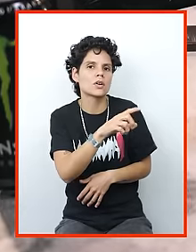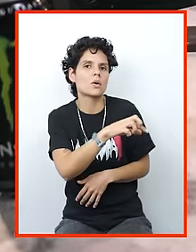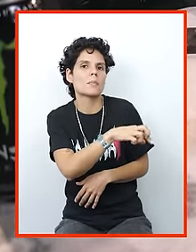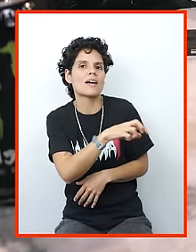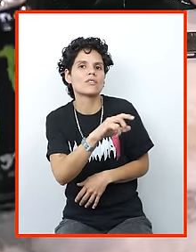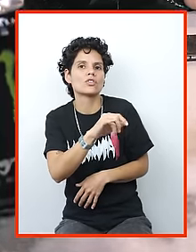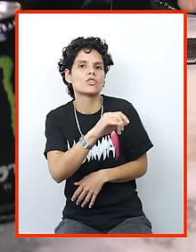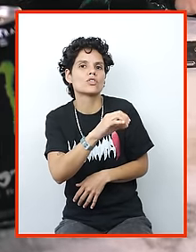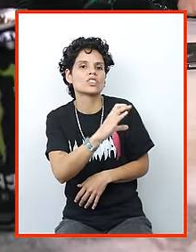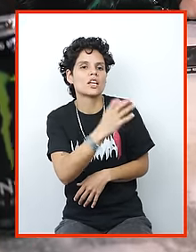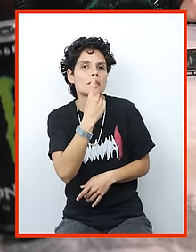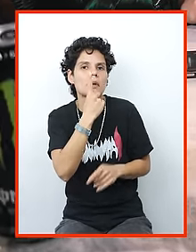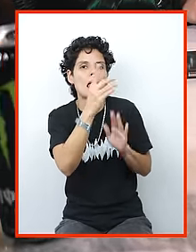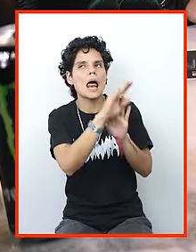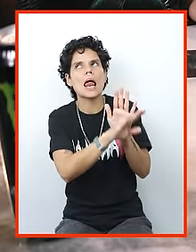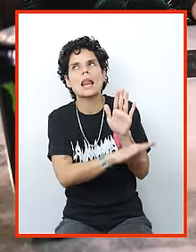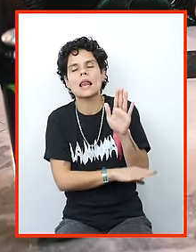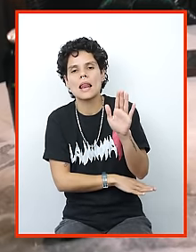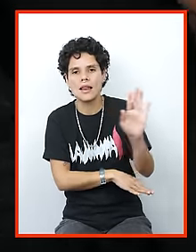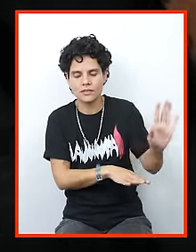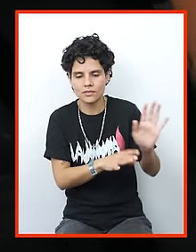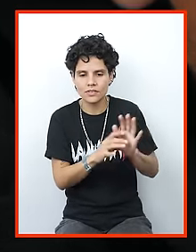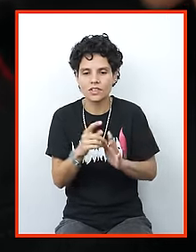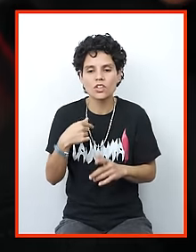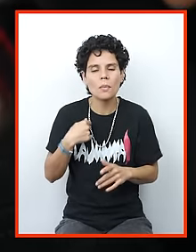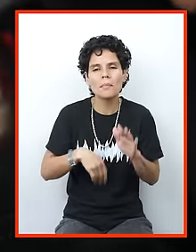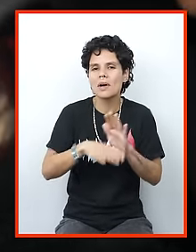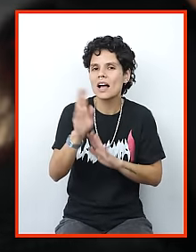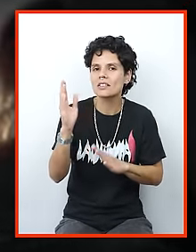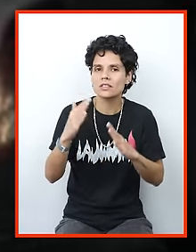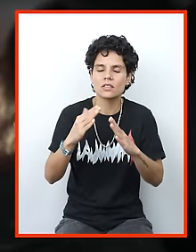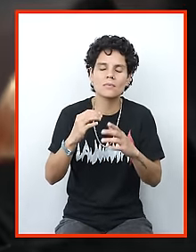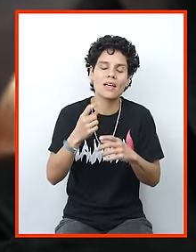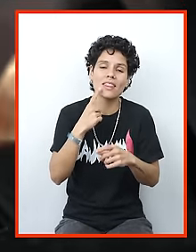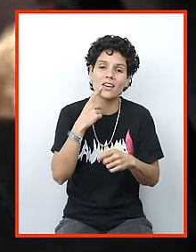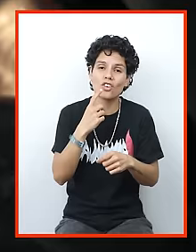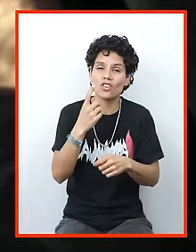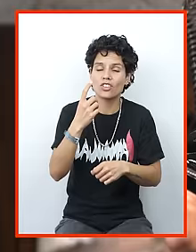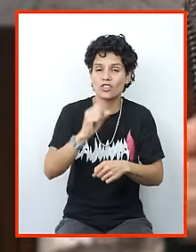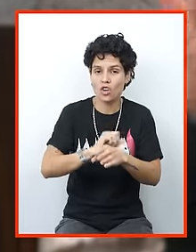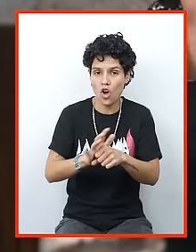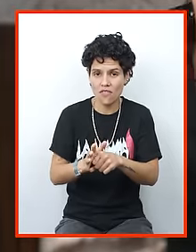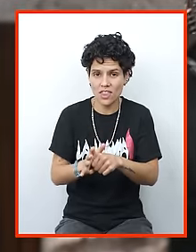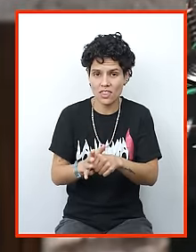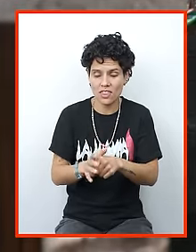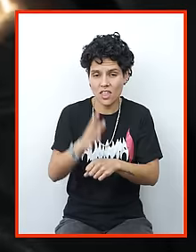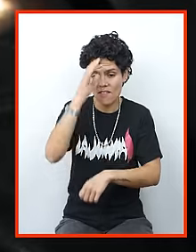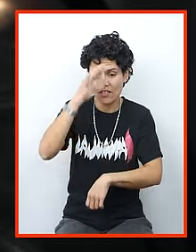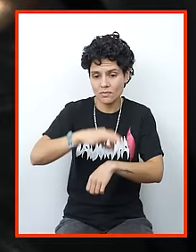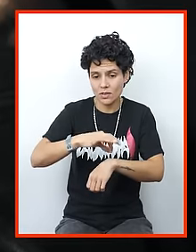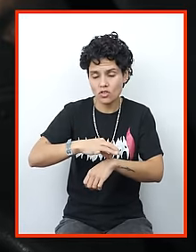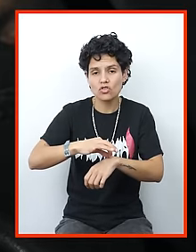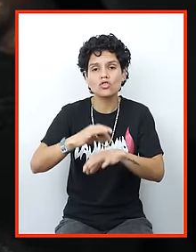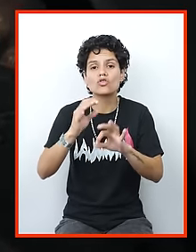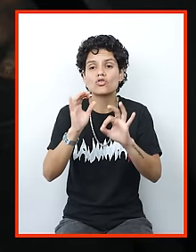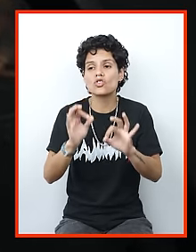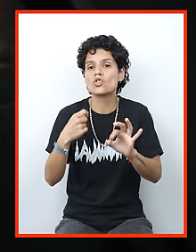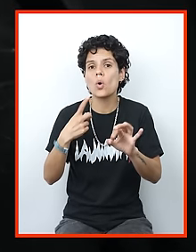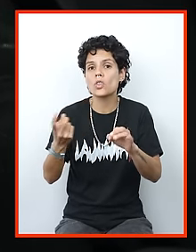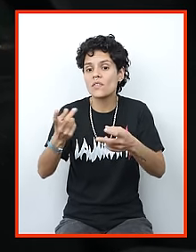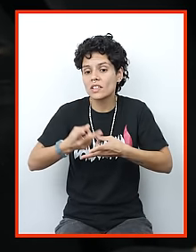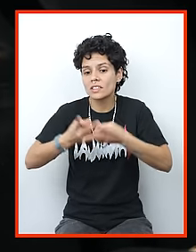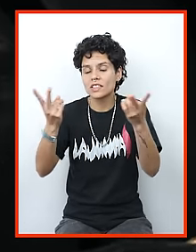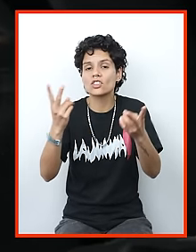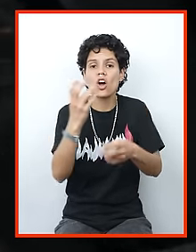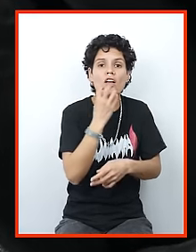apio, pues, weón. Ah, sí, escuché esa. No, pero la más brija fue cuando me dio COVID, en pandemia. O sea, ¿ahora? Sí, iba a sacar el álbum, el más